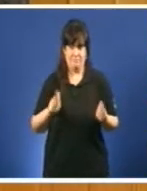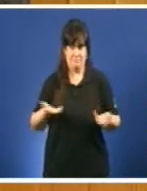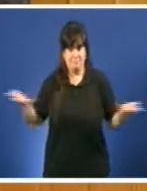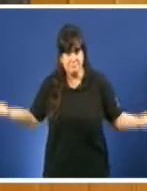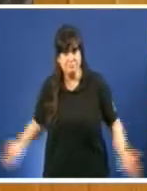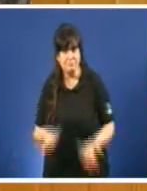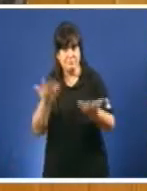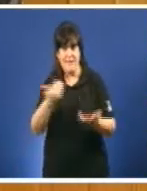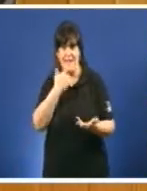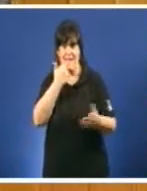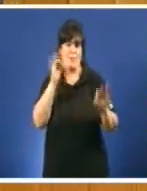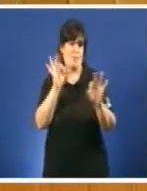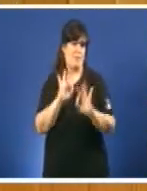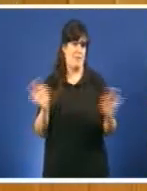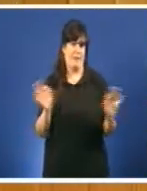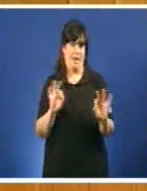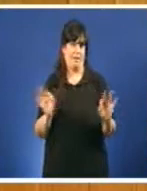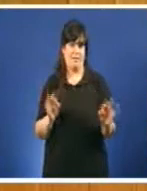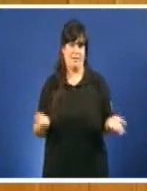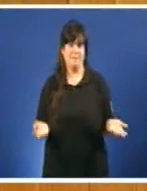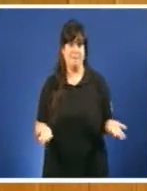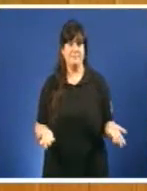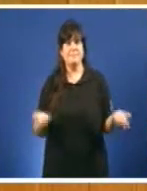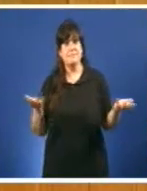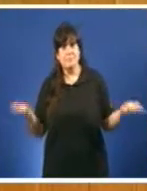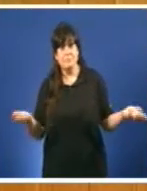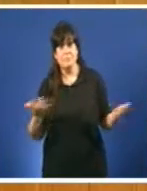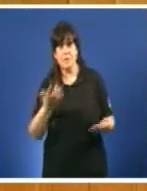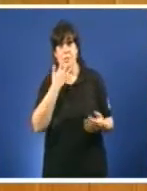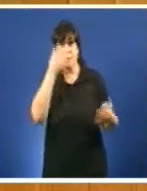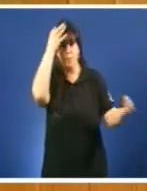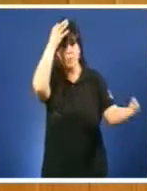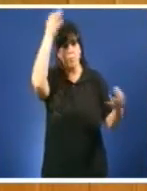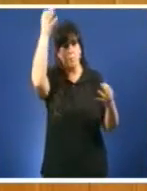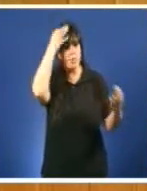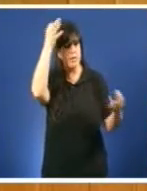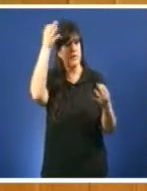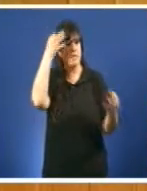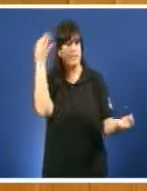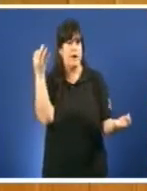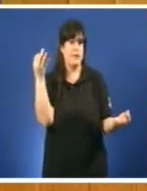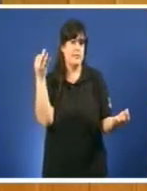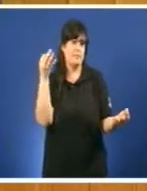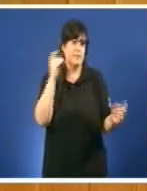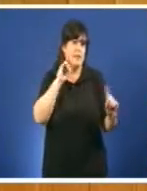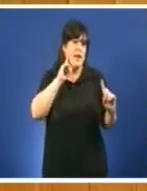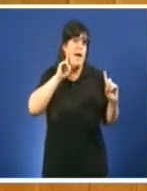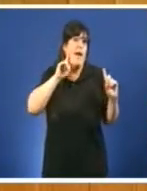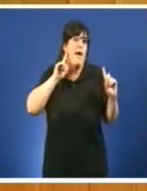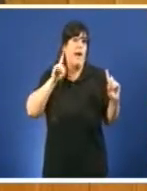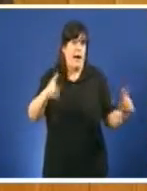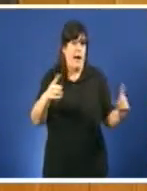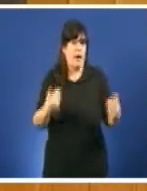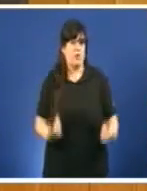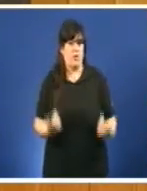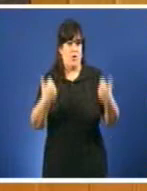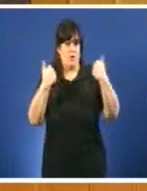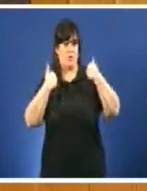En cambio, non se contempla ningunha medida para, dentro das limitadas competencias do Goberno